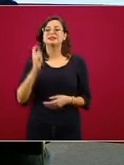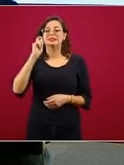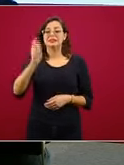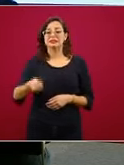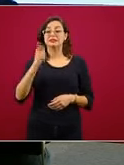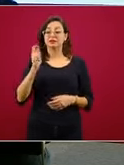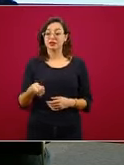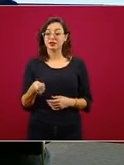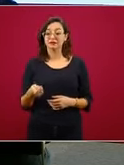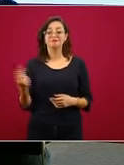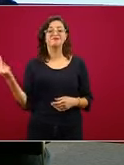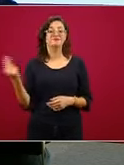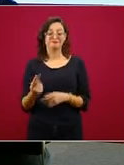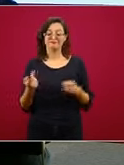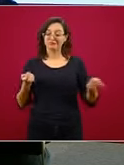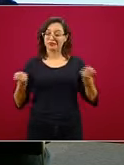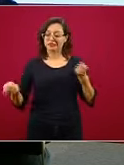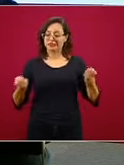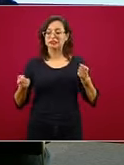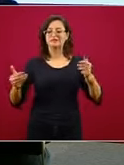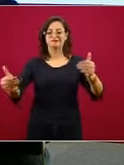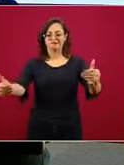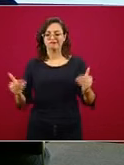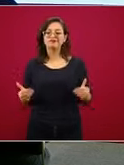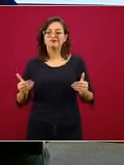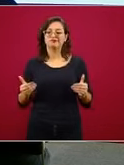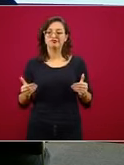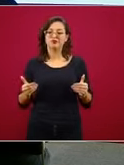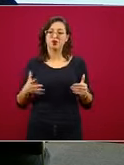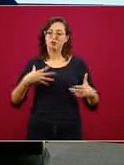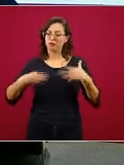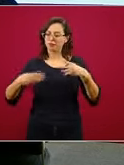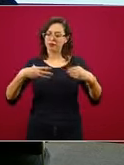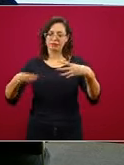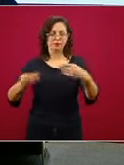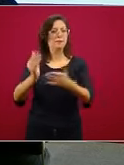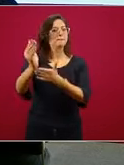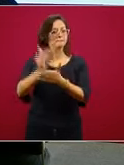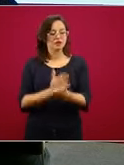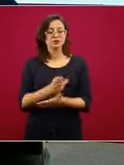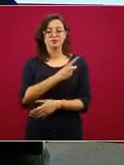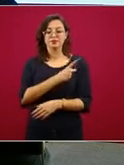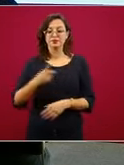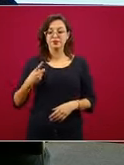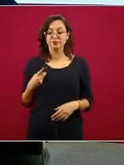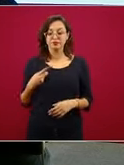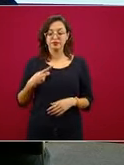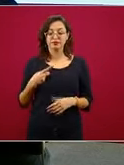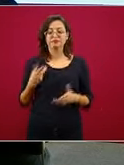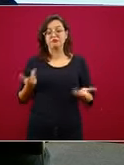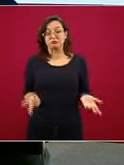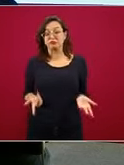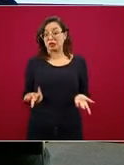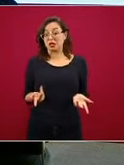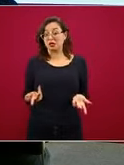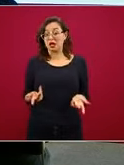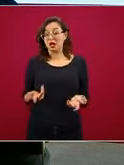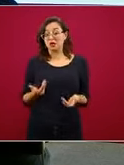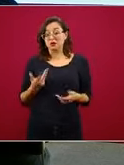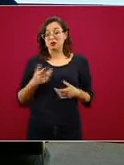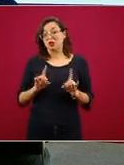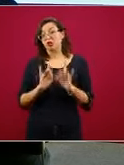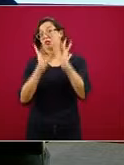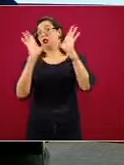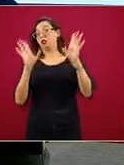urgente necesidad de tomar acciones para controlar ese rebrote. No es algo que no supiéramos que iba a ocurrir, y